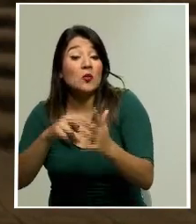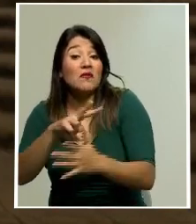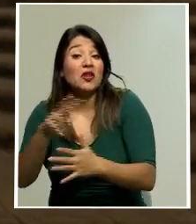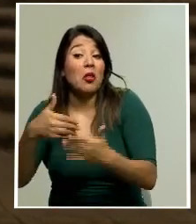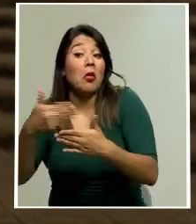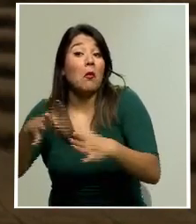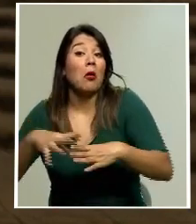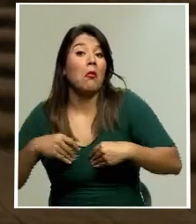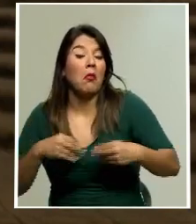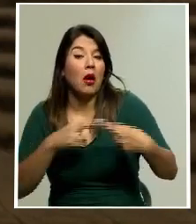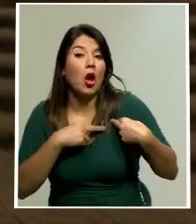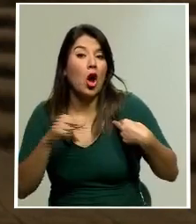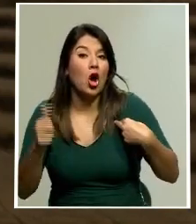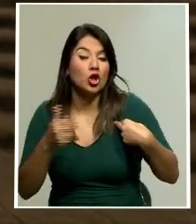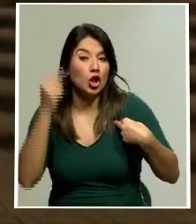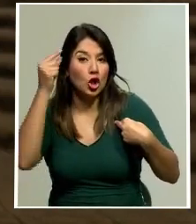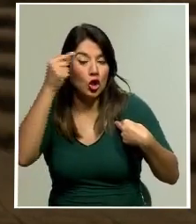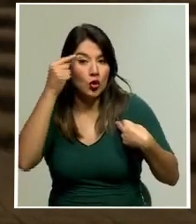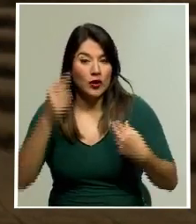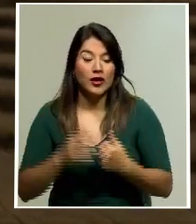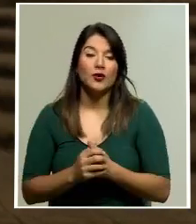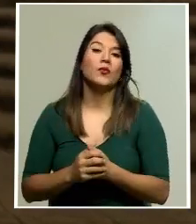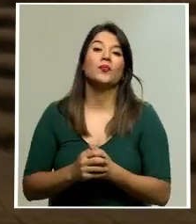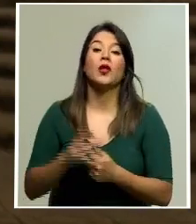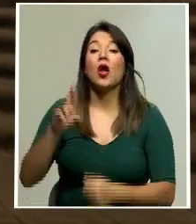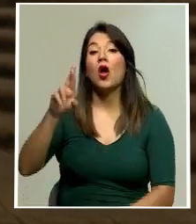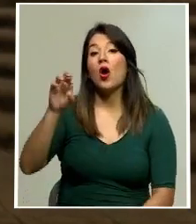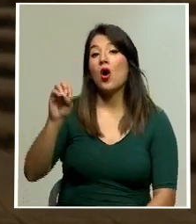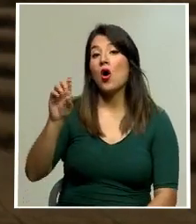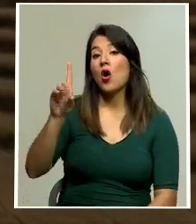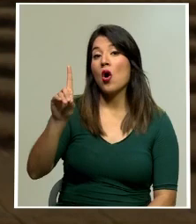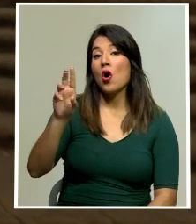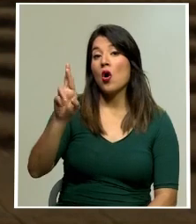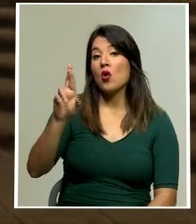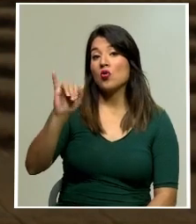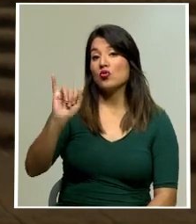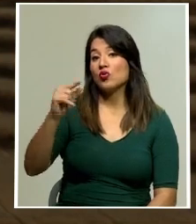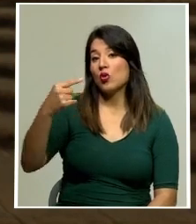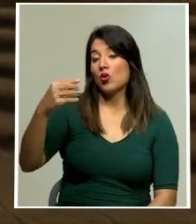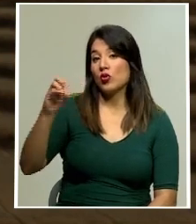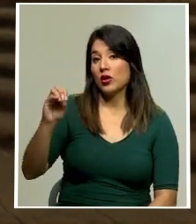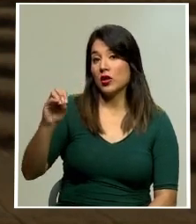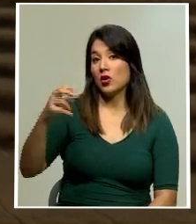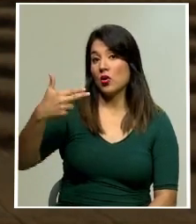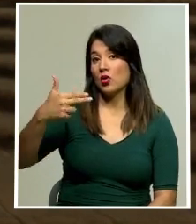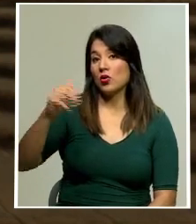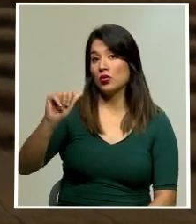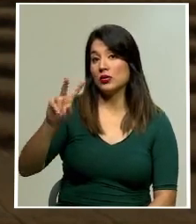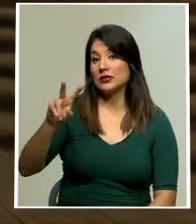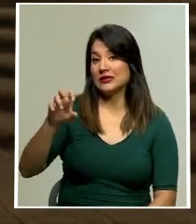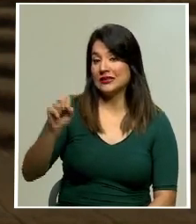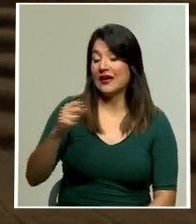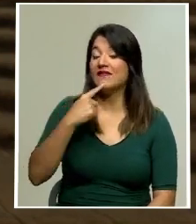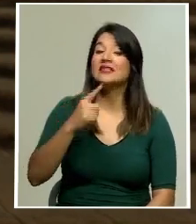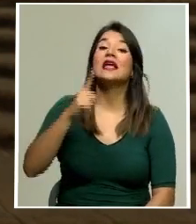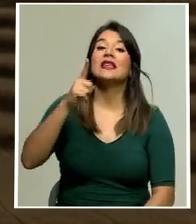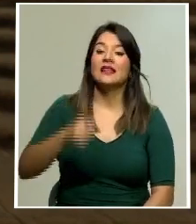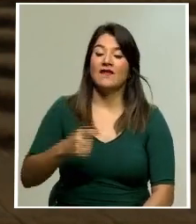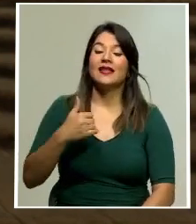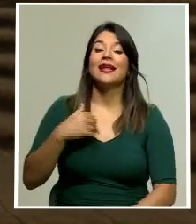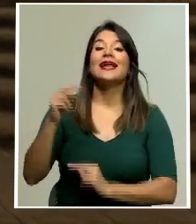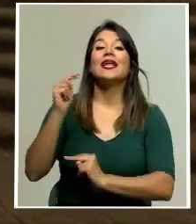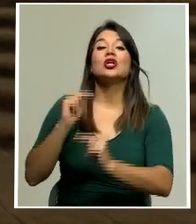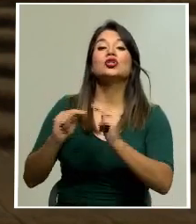Chávez también es claro en que sí, debería existir una negociación con el Fondo Monetario Internacional, pero